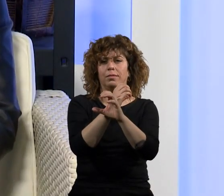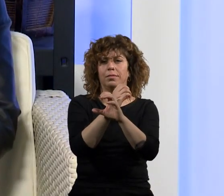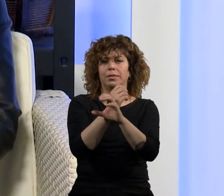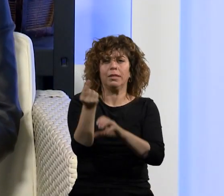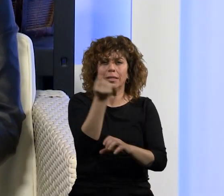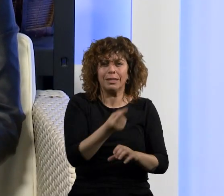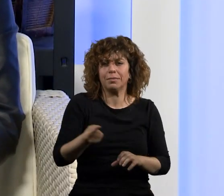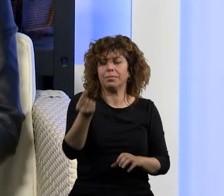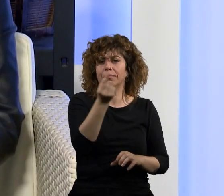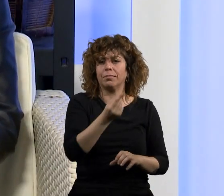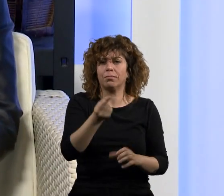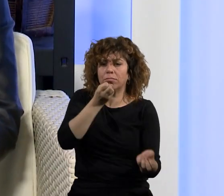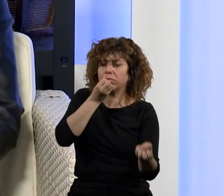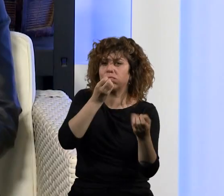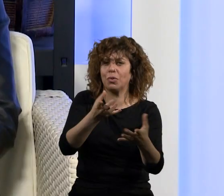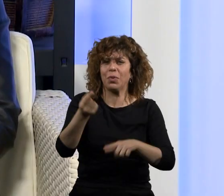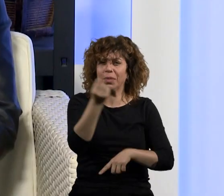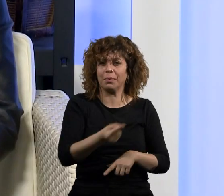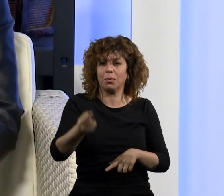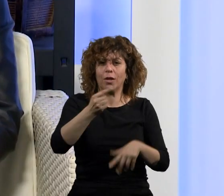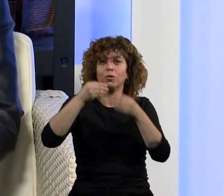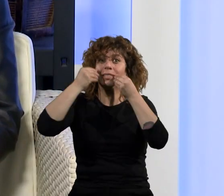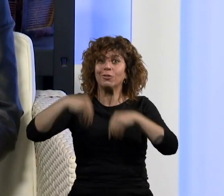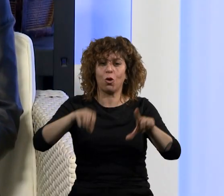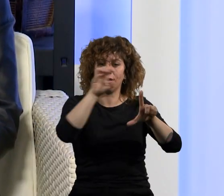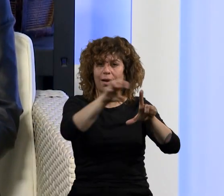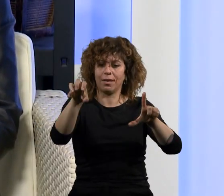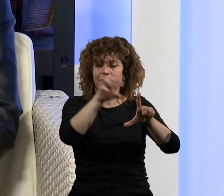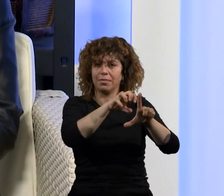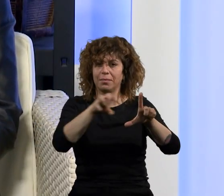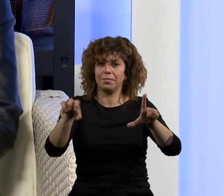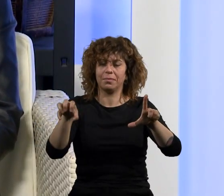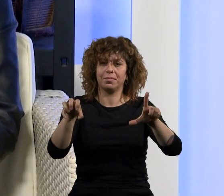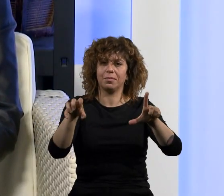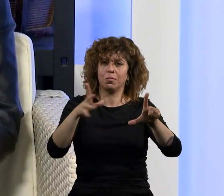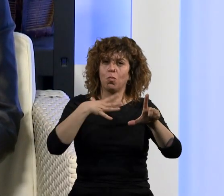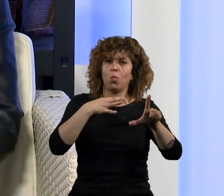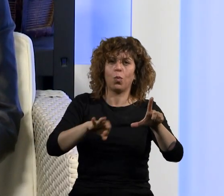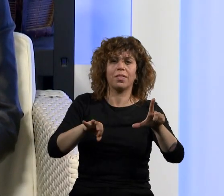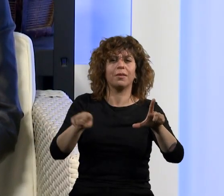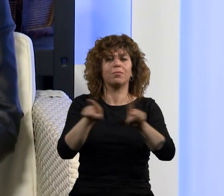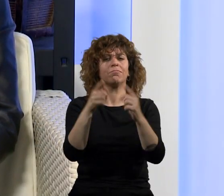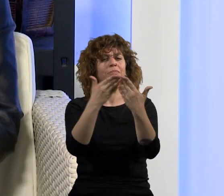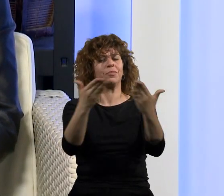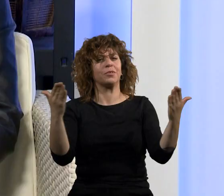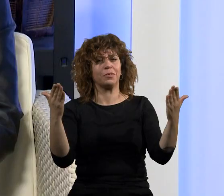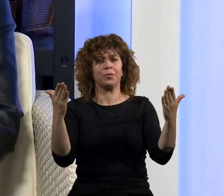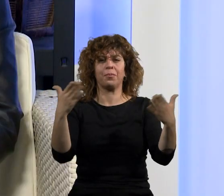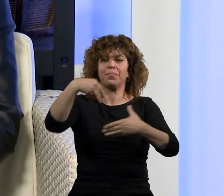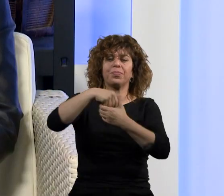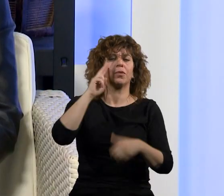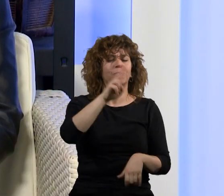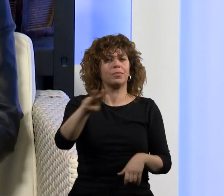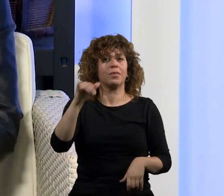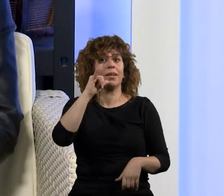la ilustración, dibujante, historietista, que bueno, pueden ver de él una exposición que hay en el Museo de La Rioja,